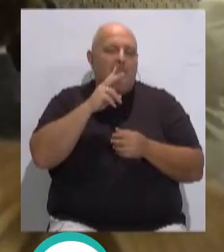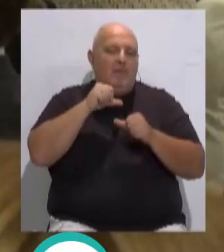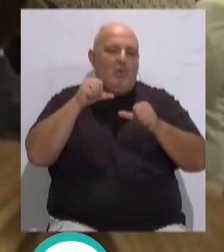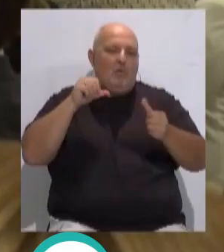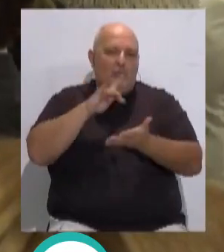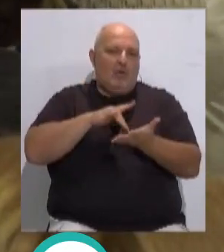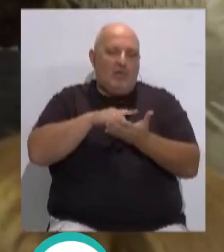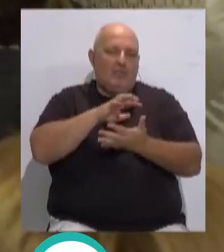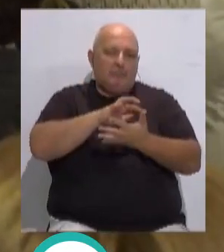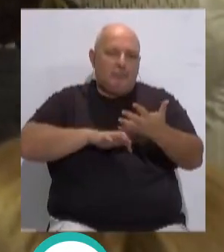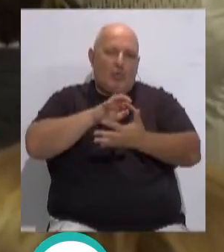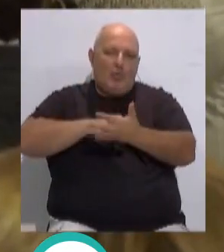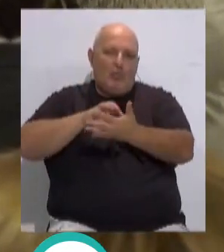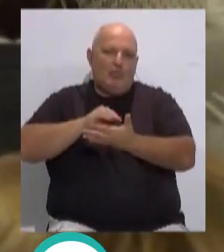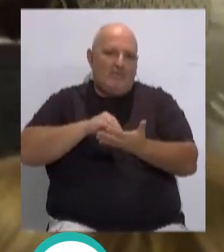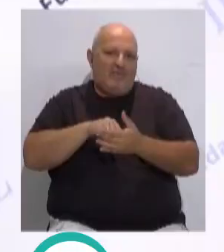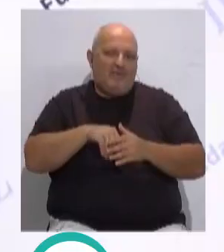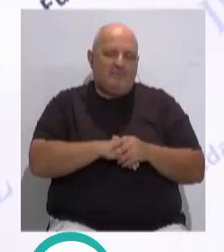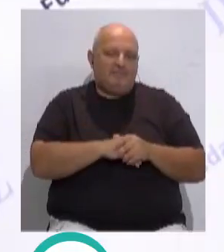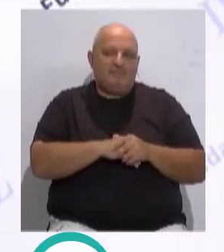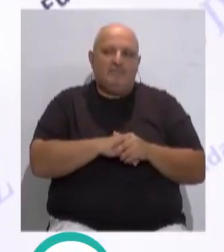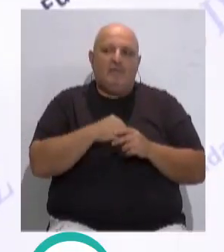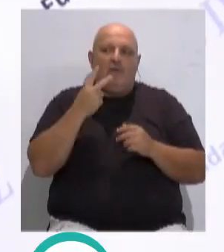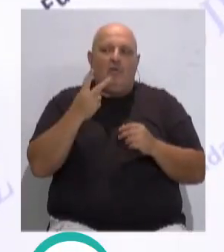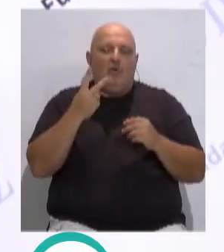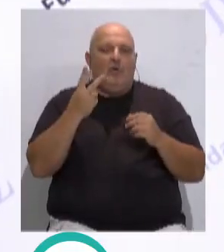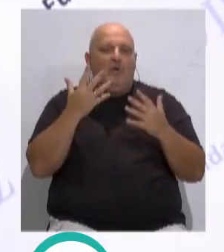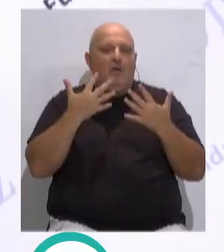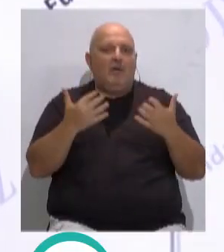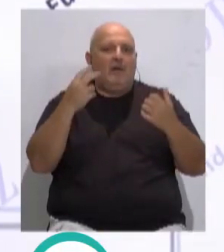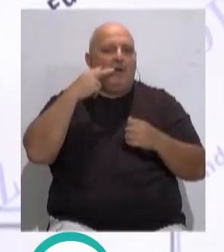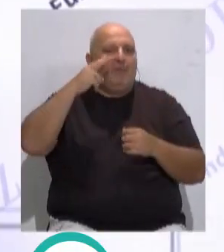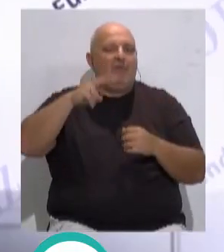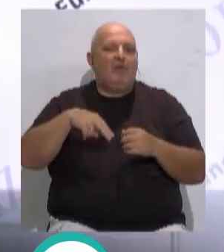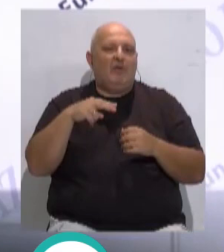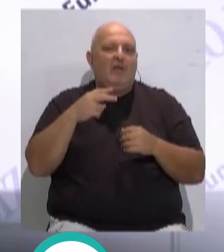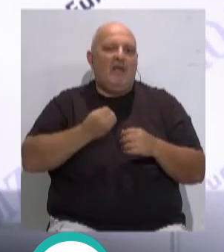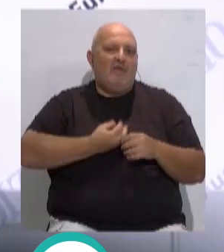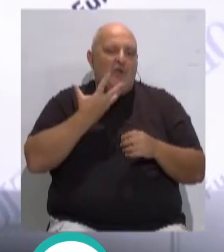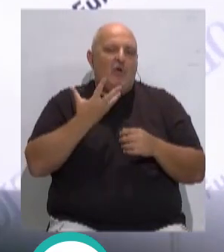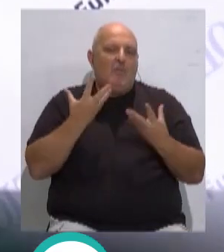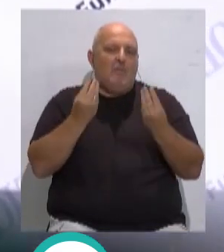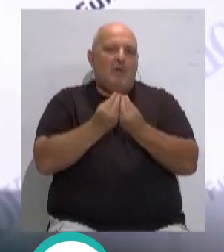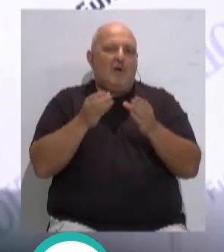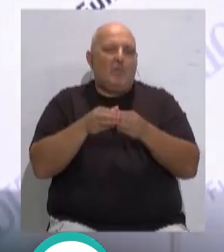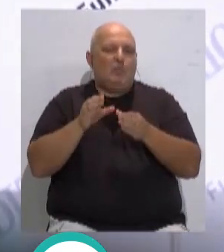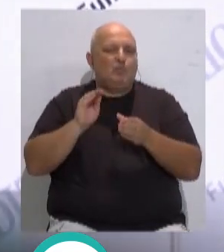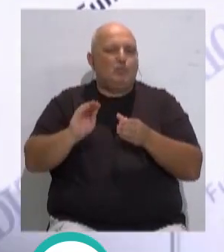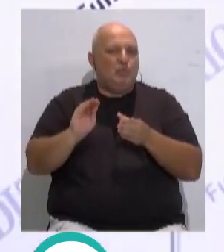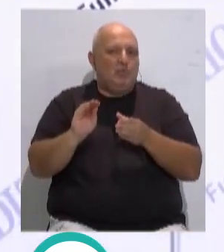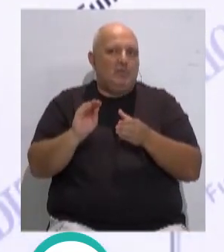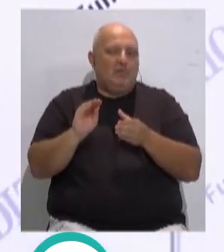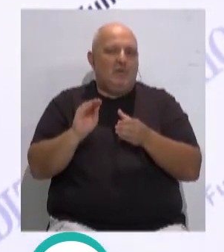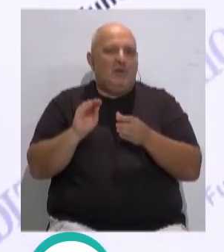sus crónicas y trabajos. Son dos astros del carnaval que gozan del reconocimiento del aficionado junto con sus agrupaciones porque